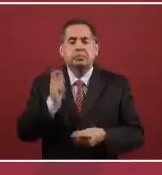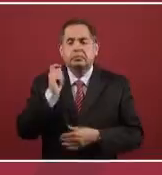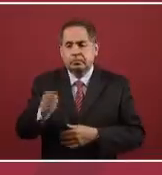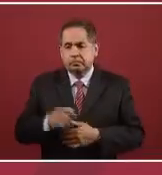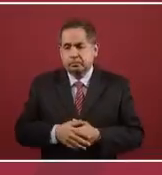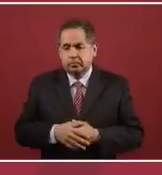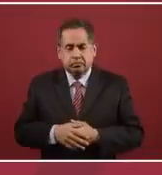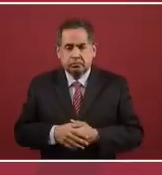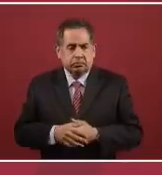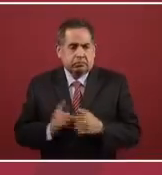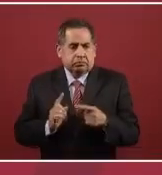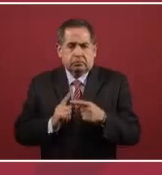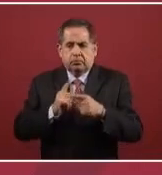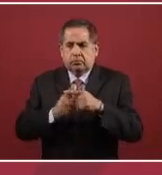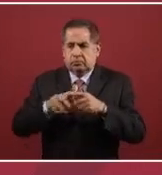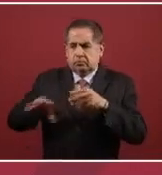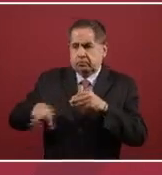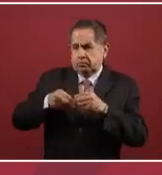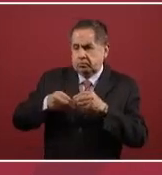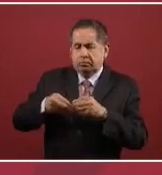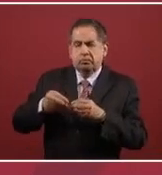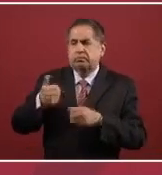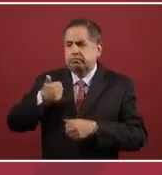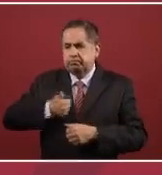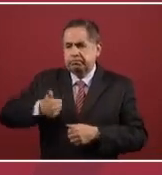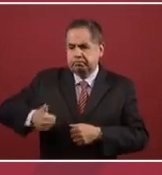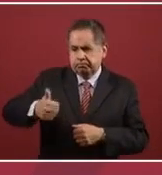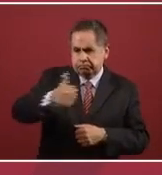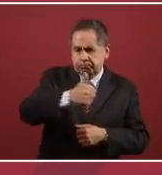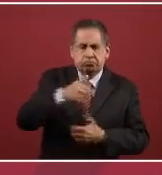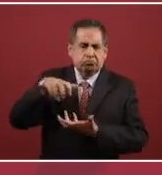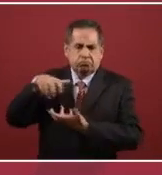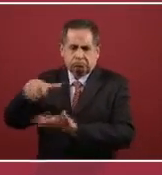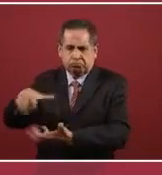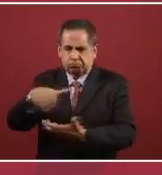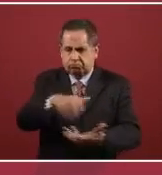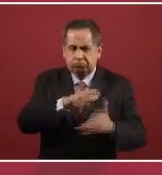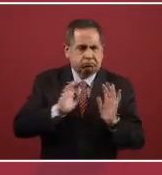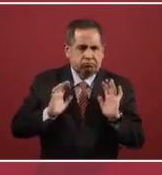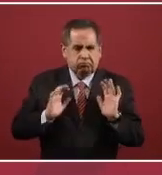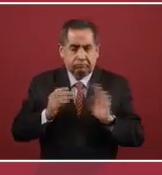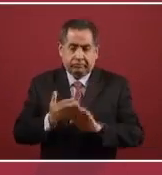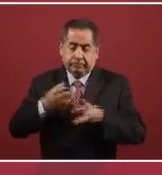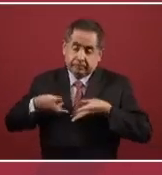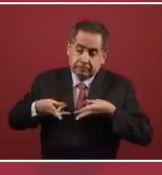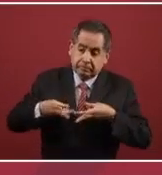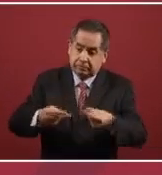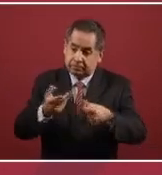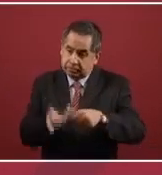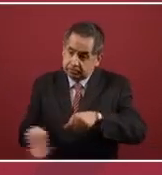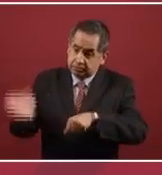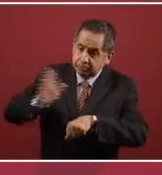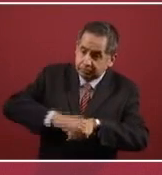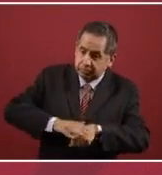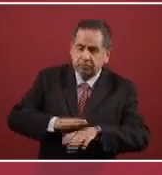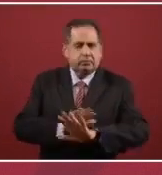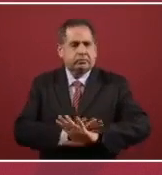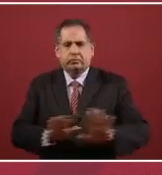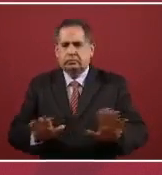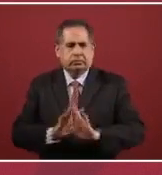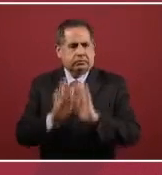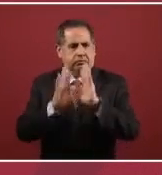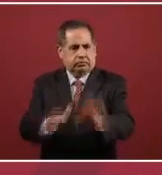es la suma de los recursos de los medios públicos. No va a haber un costo extra para el erario. Es